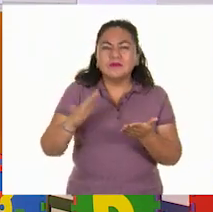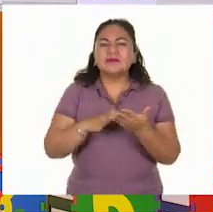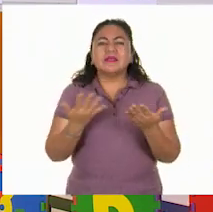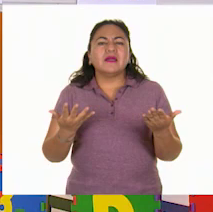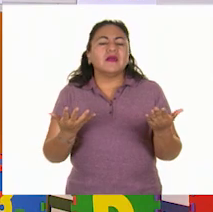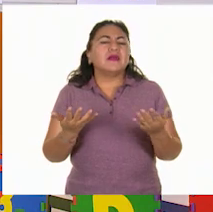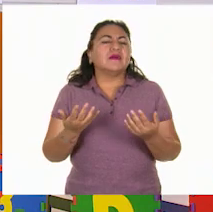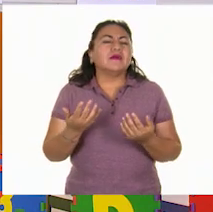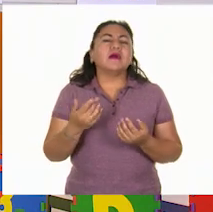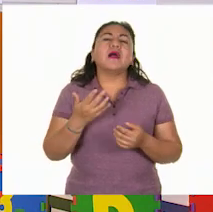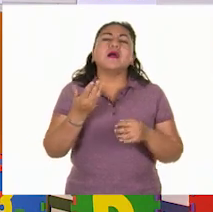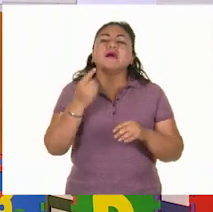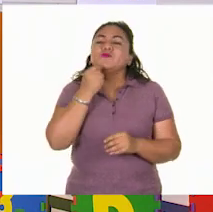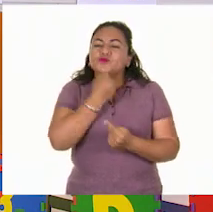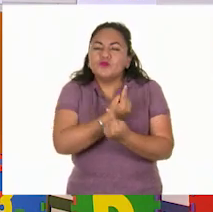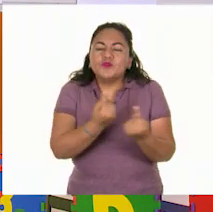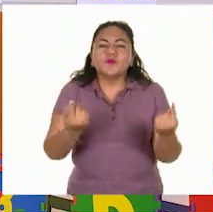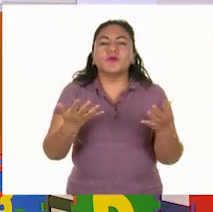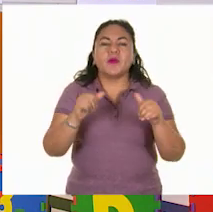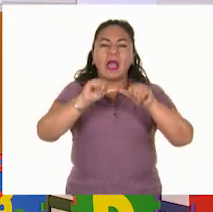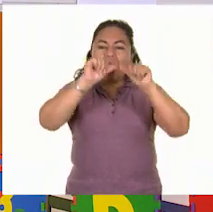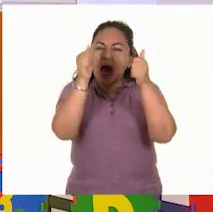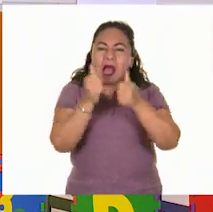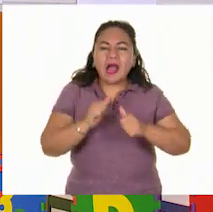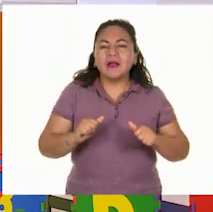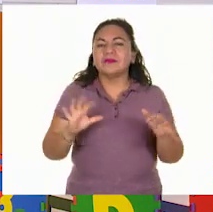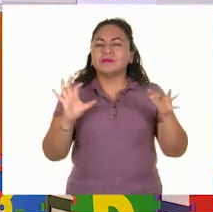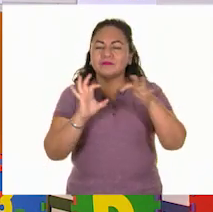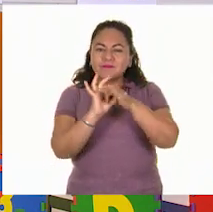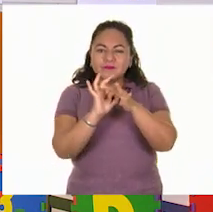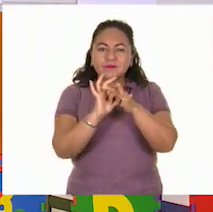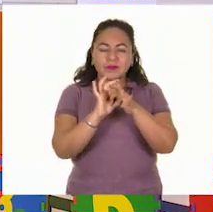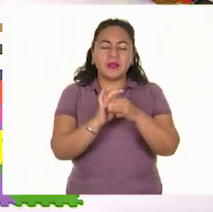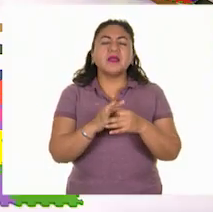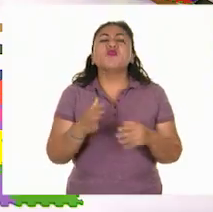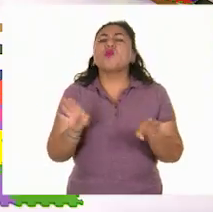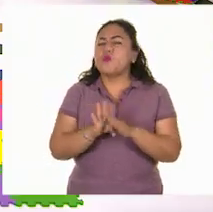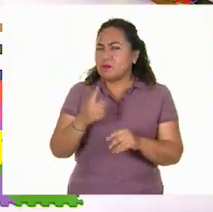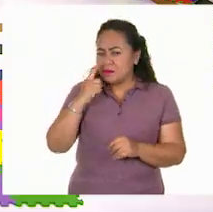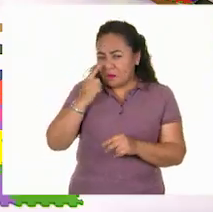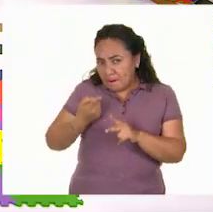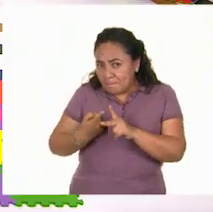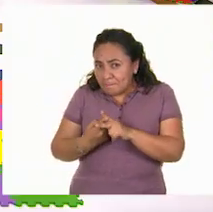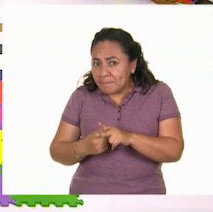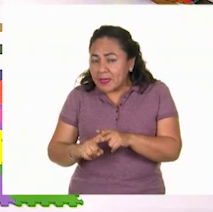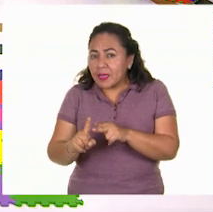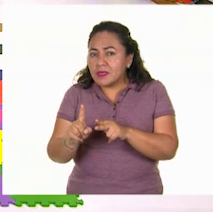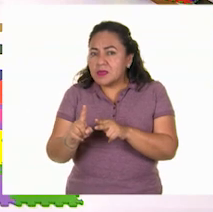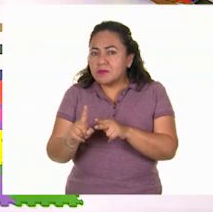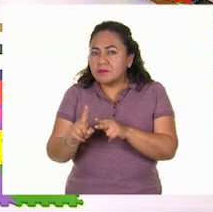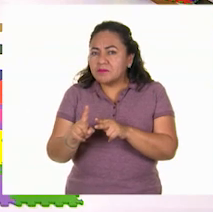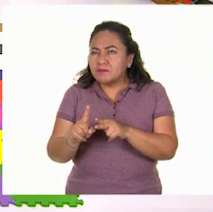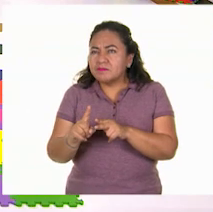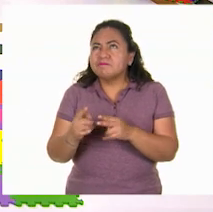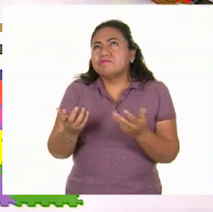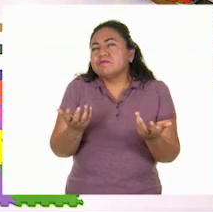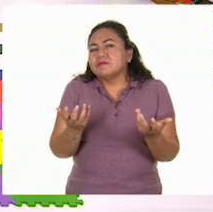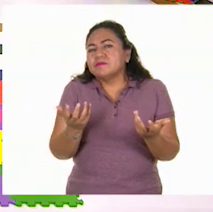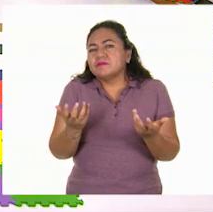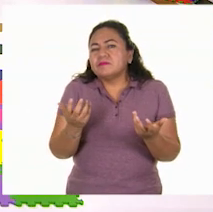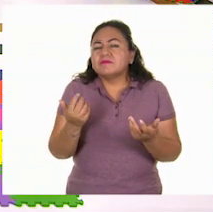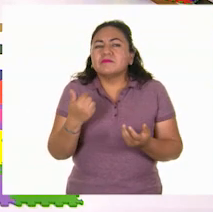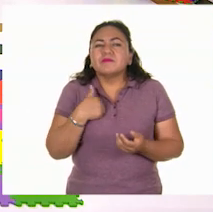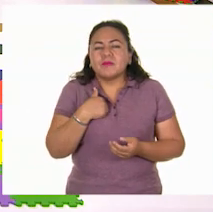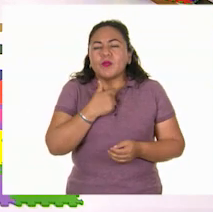niños y las artes. Ajá. Y pues, ¿qué te parece si para empezar vemos uno que a